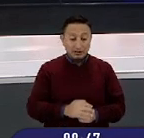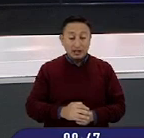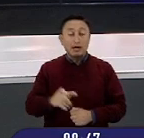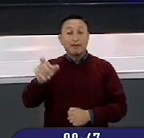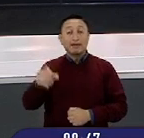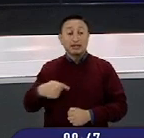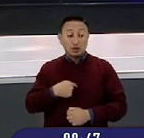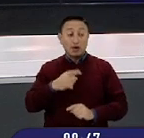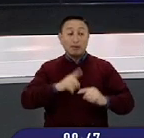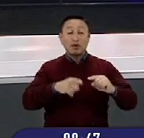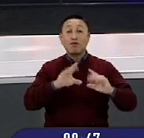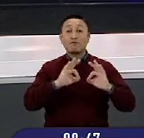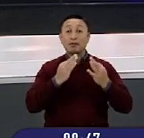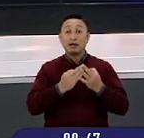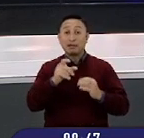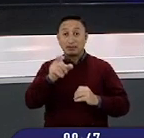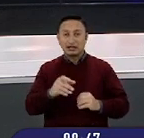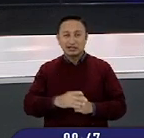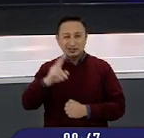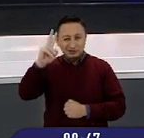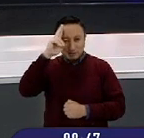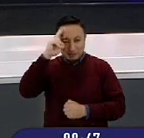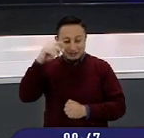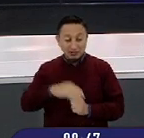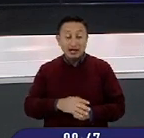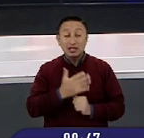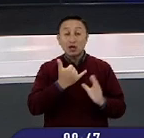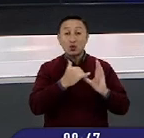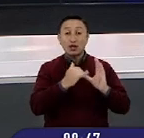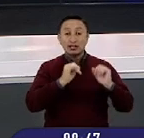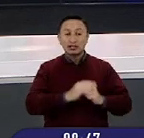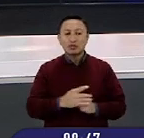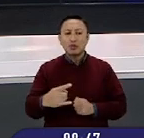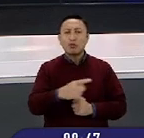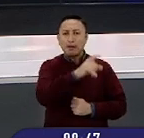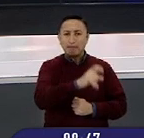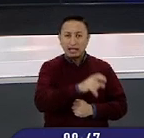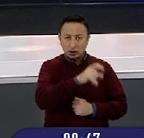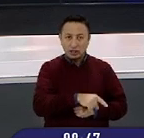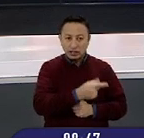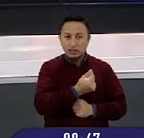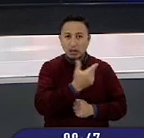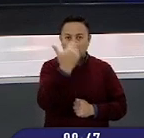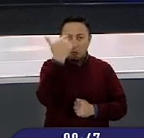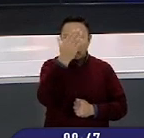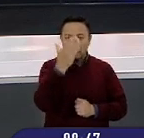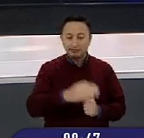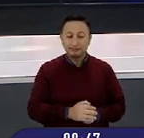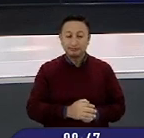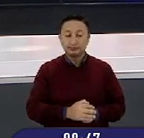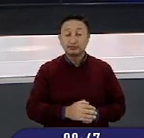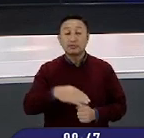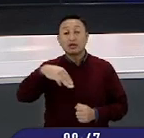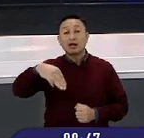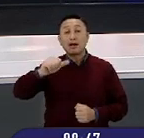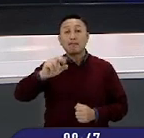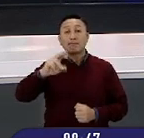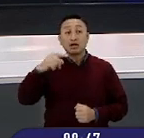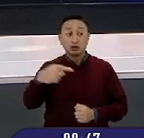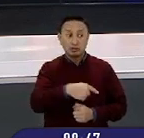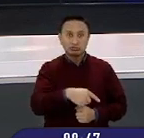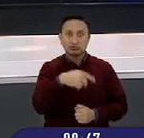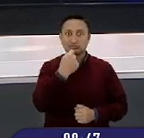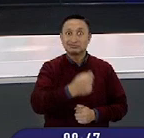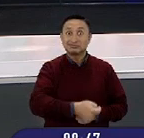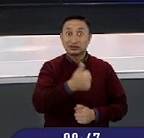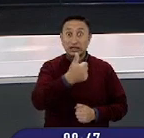por amigos o familiares, delincuentes utilizan las redes sociales para estafar a la ciudadanía. Don Manuel se salvó de ser víctima de